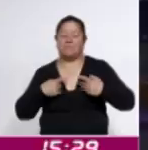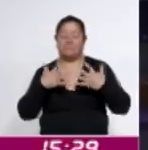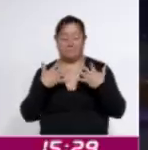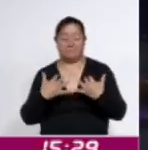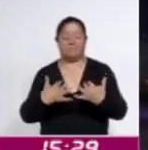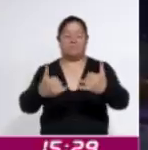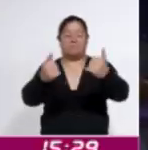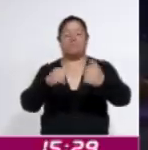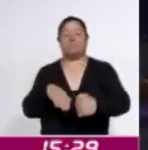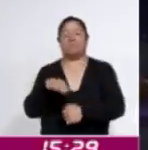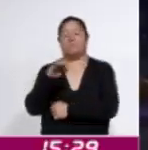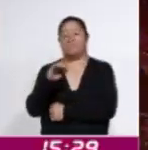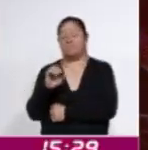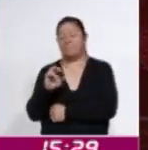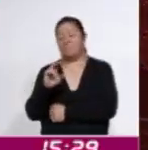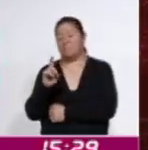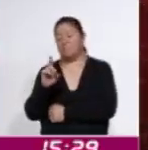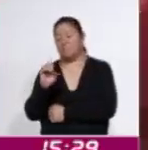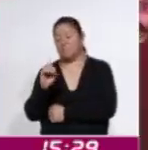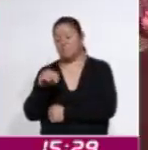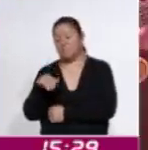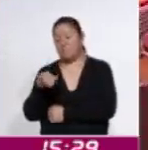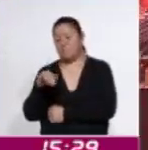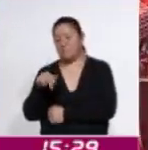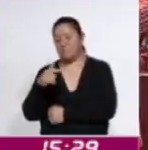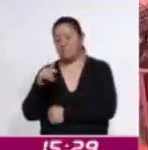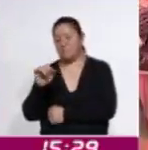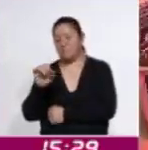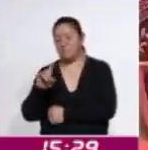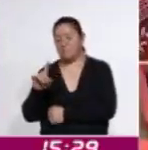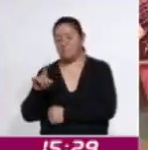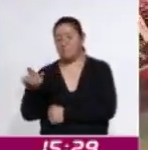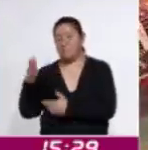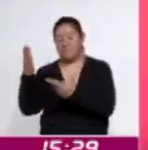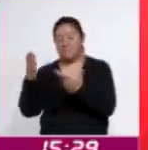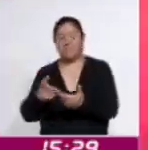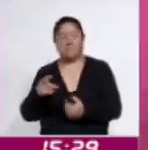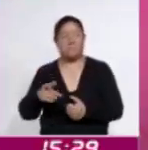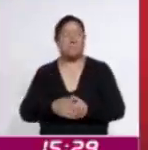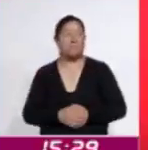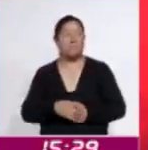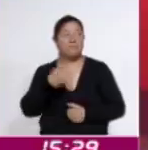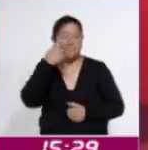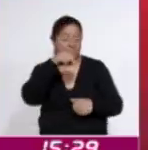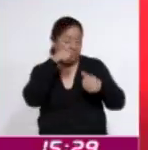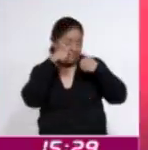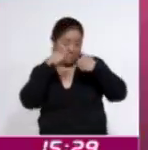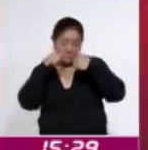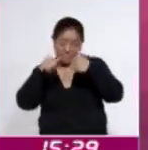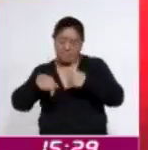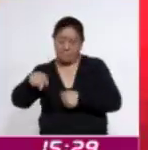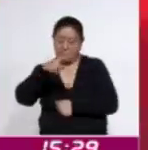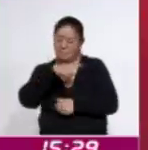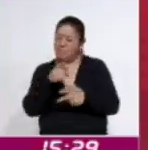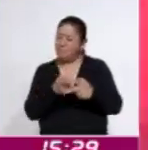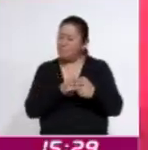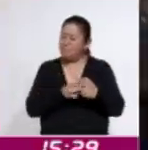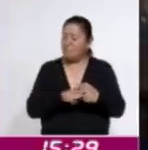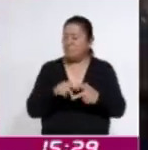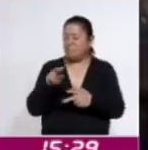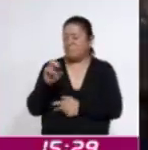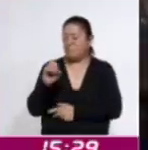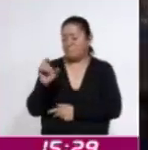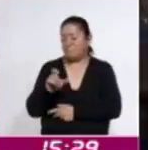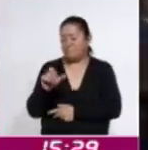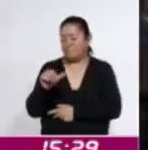Fernando Domínguez, un fan incondicional, llegó con anticipación para no perderse ningún detalle de la presentación, mientras que Roxana Lima,